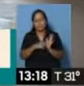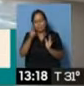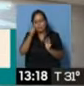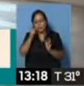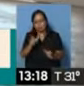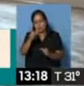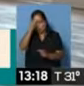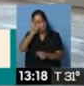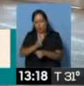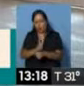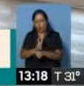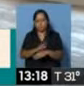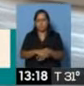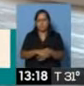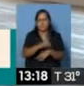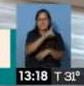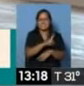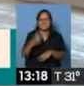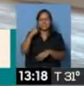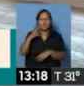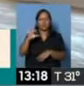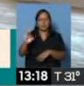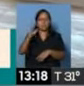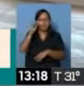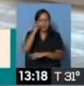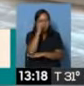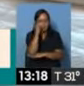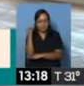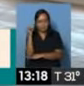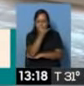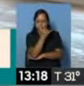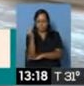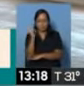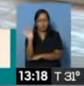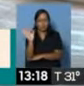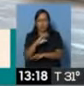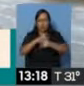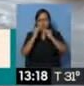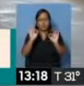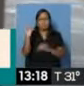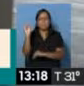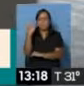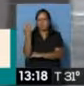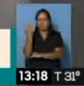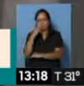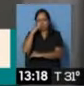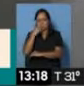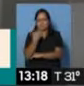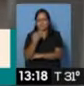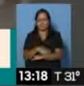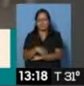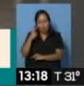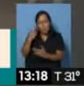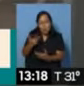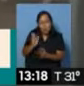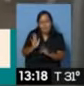tenemos más de 190 cámaras con todo un monitoreo totalmente moderno por ejemplo ahora Estamos mostrando lo que